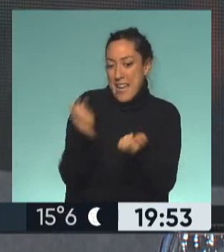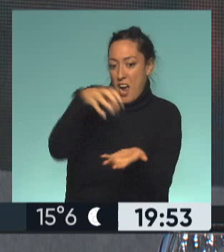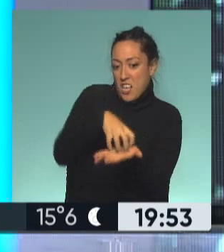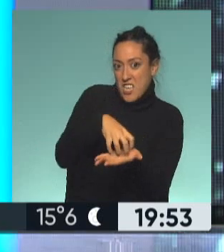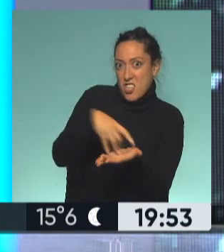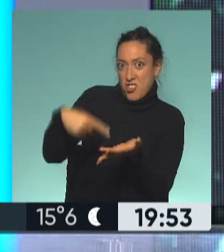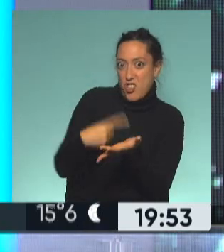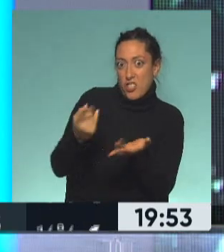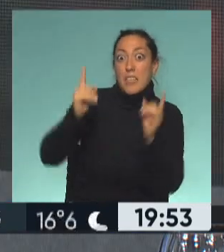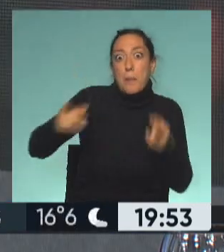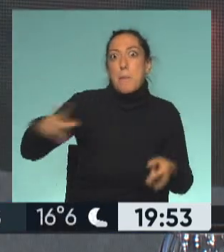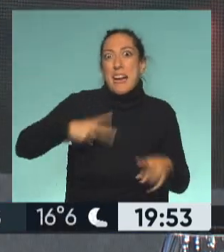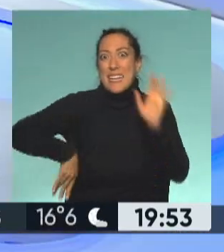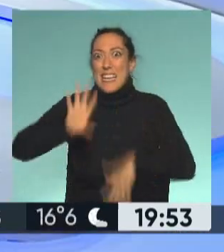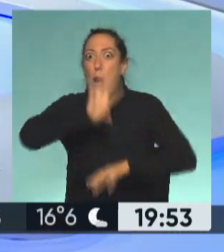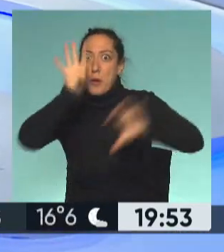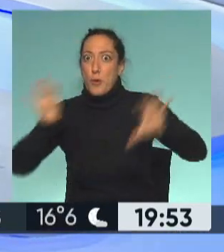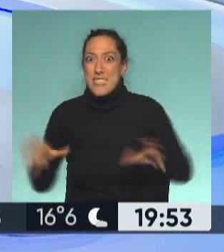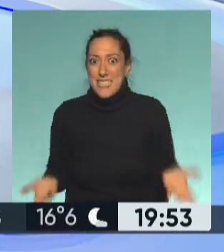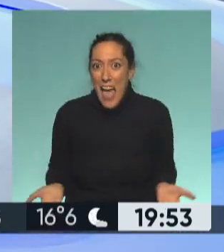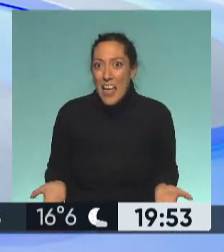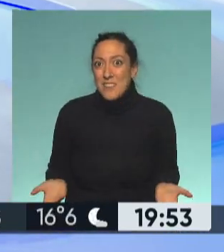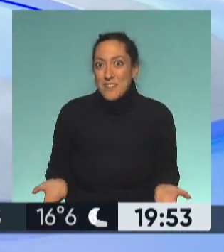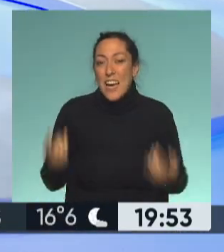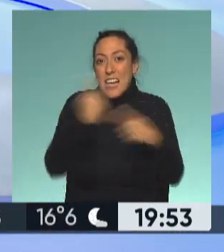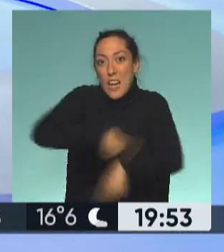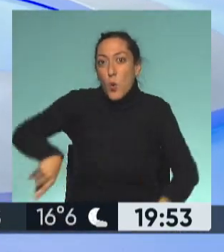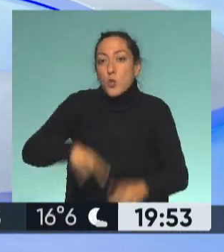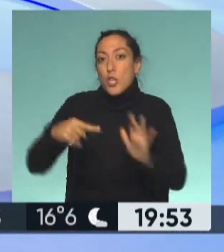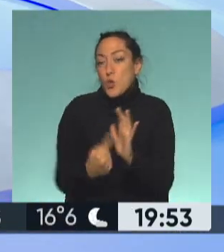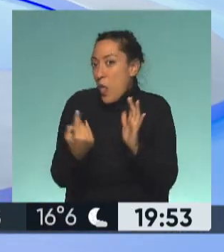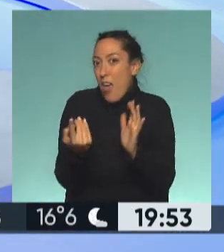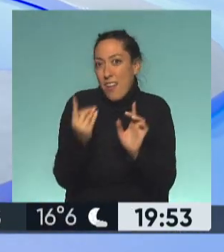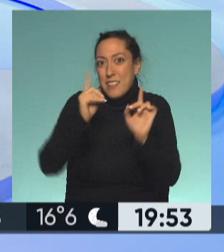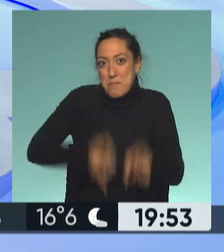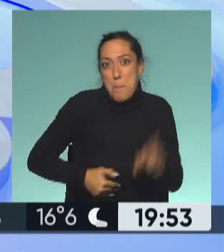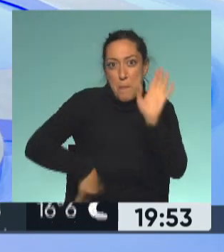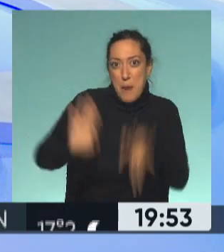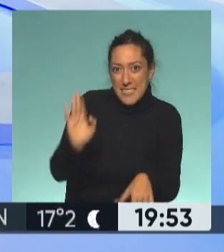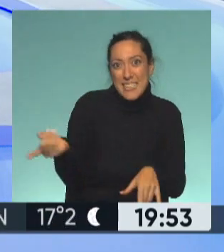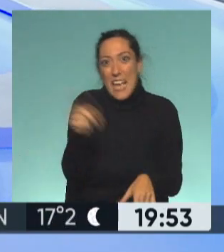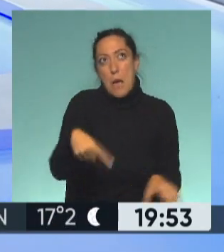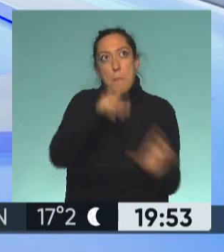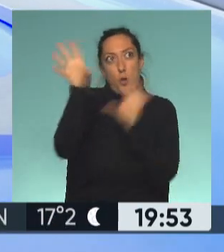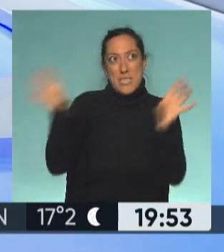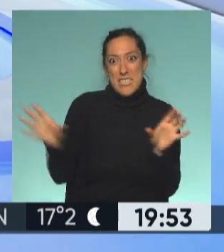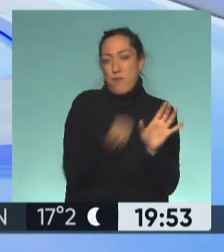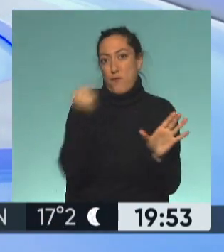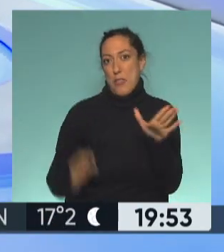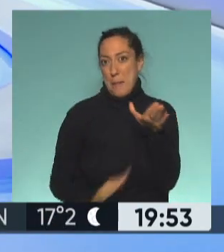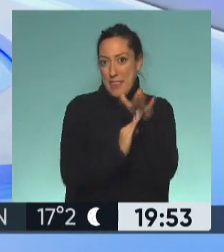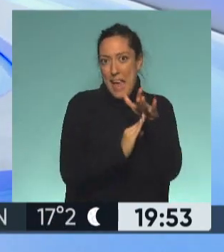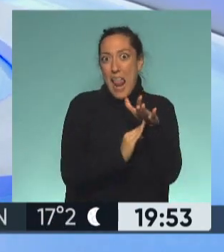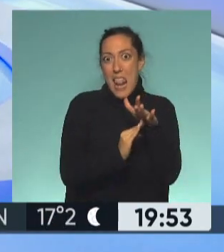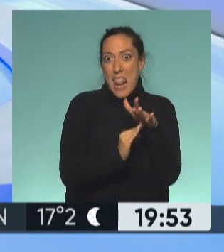la ¿no? ciudad más rica del Sí, país. está bien caracterizado. Y la ciudad más aparte, rica del país. los recursos también con los que cuenta la ciudad de Buenos Aires y que eso también es una carta muy importante que está